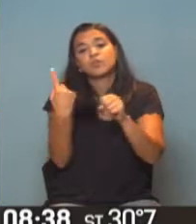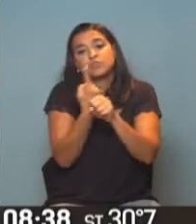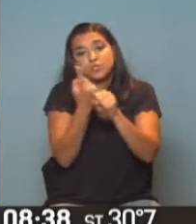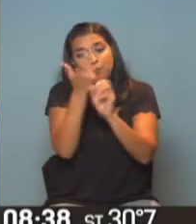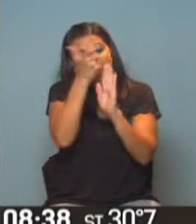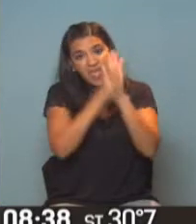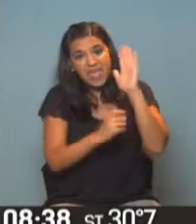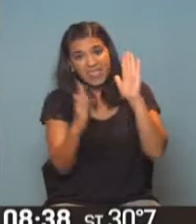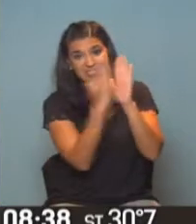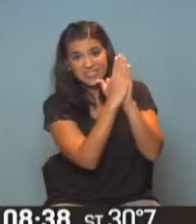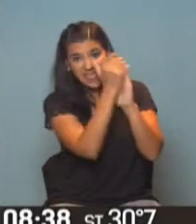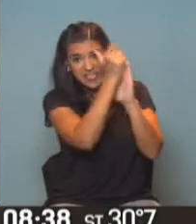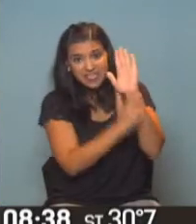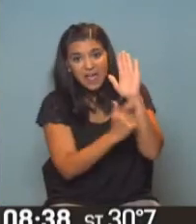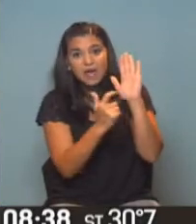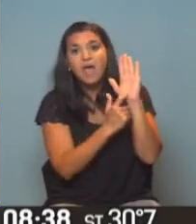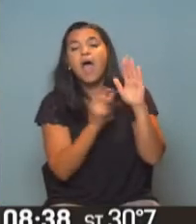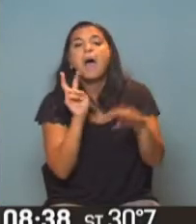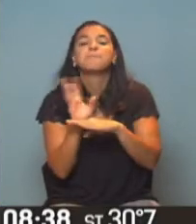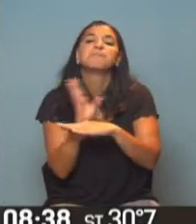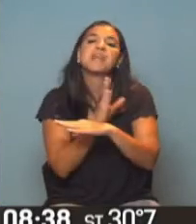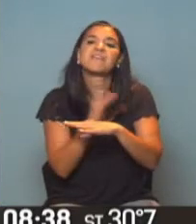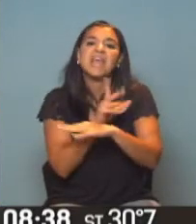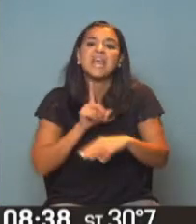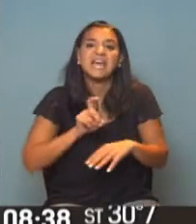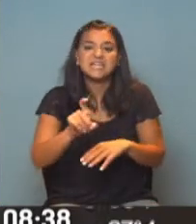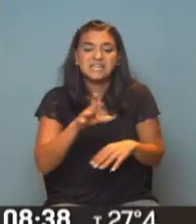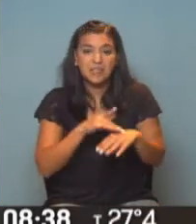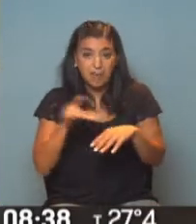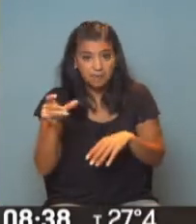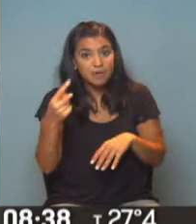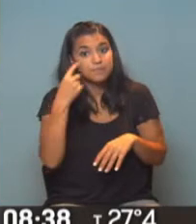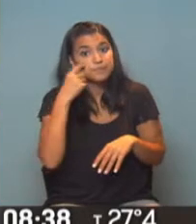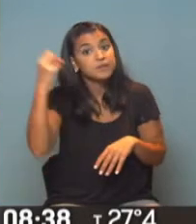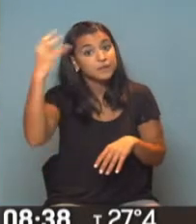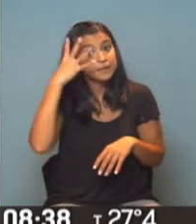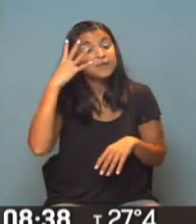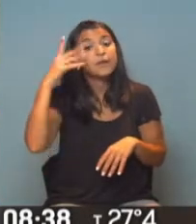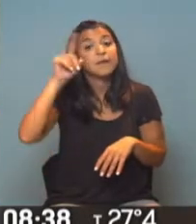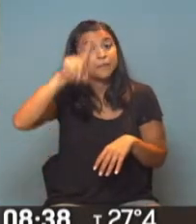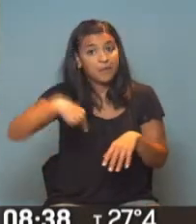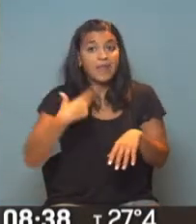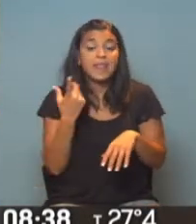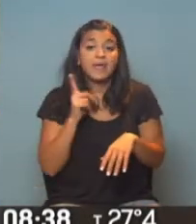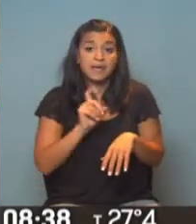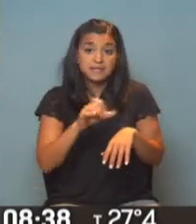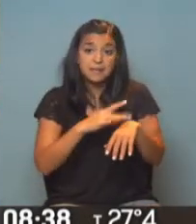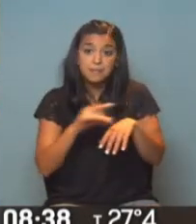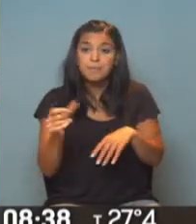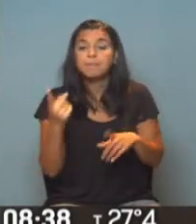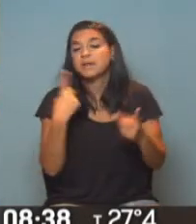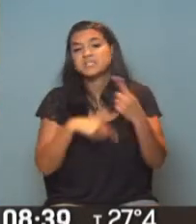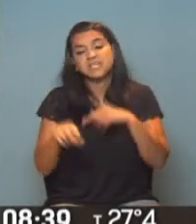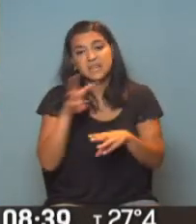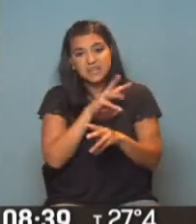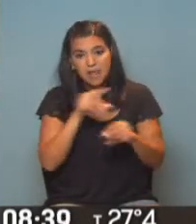en su logo que previenen cáncer de piel bueno ya sabemos que el sol provoca el cáncer y lo sabemos desde hace mucho para cerrar para